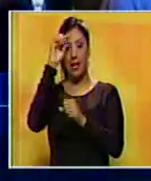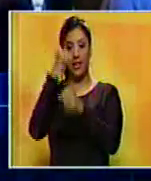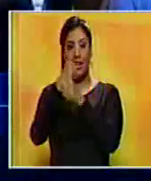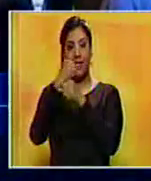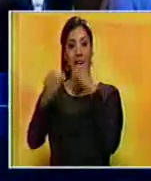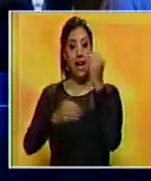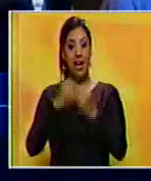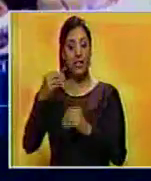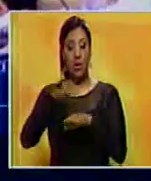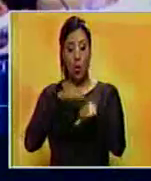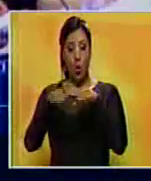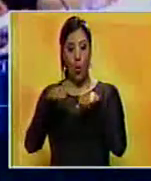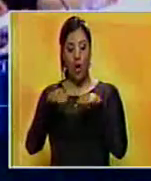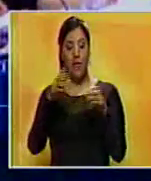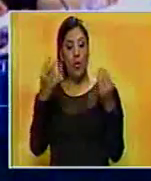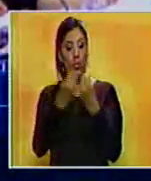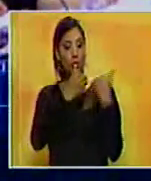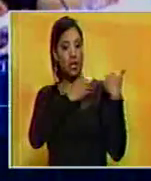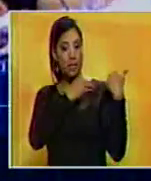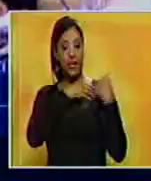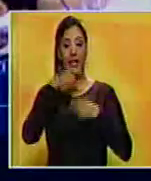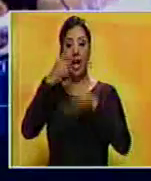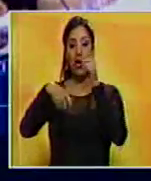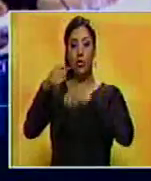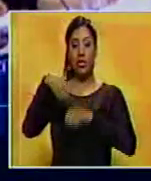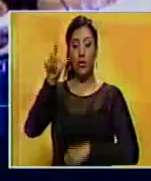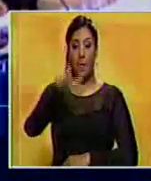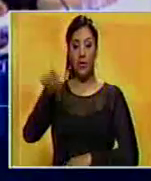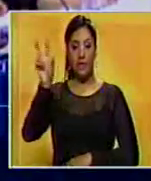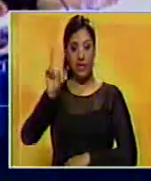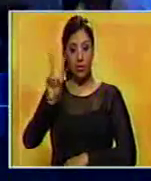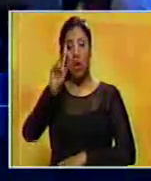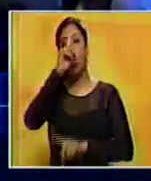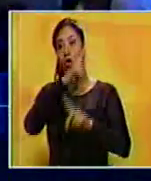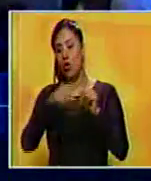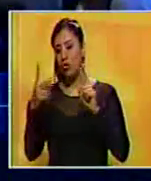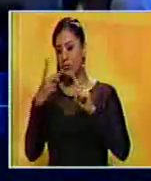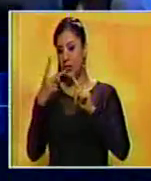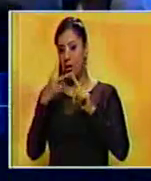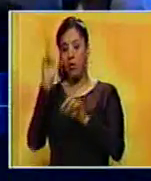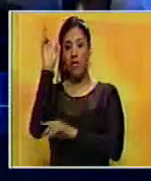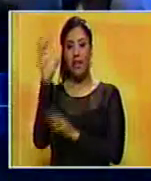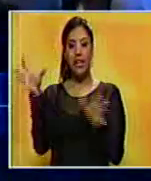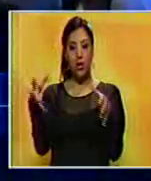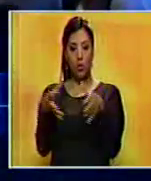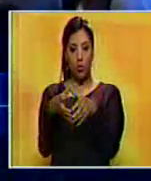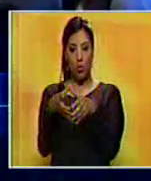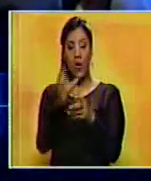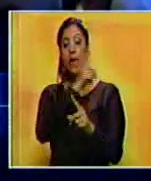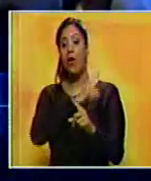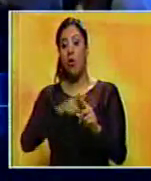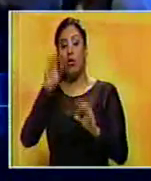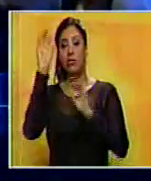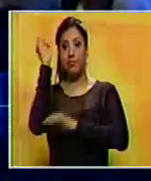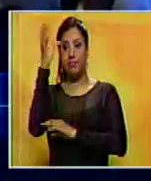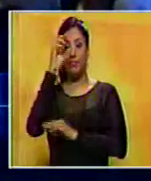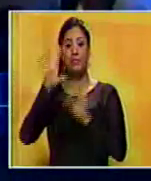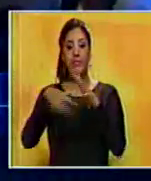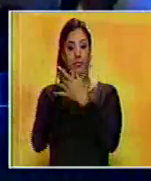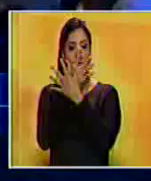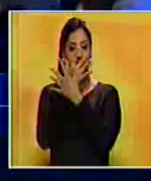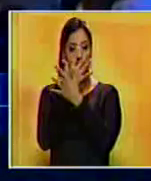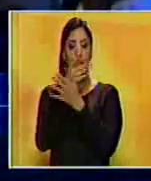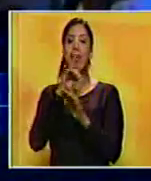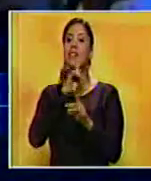se celebrará este jueves con representantes en la sociedad civil venezolana y una segunda el día viernes en las audiencias de la oea se